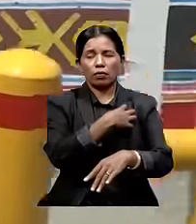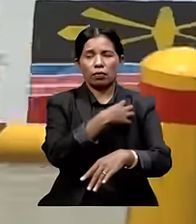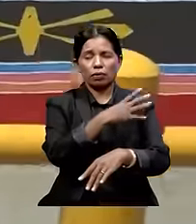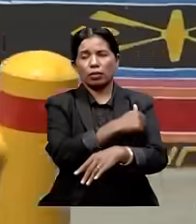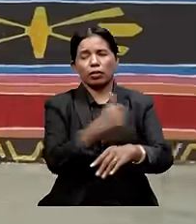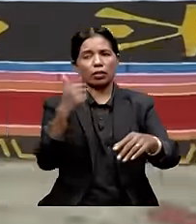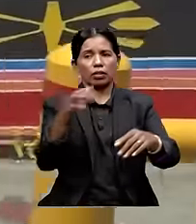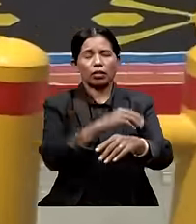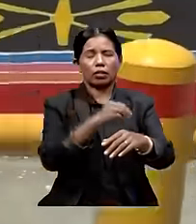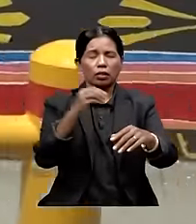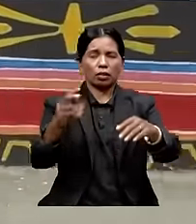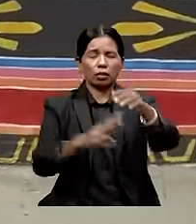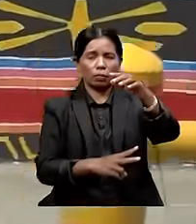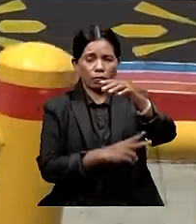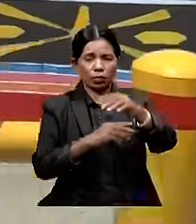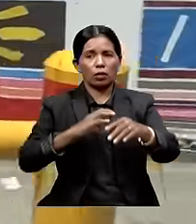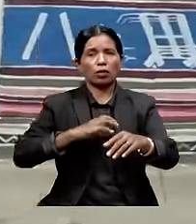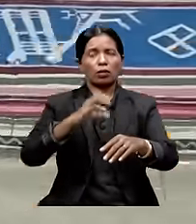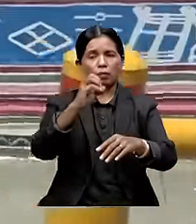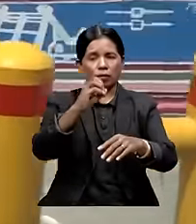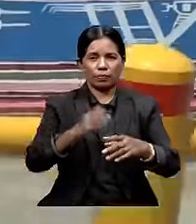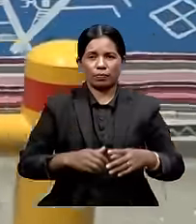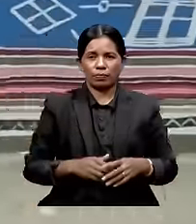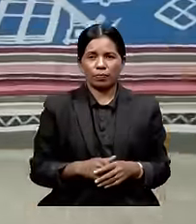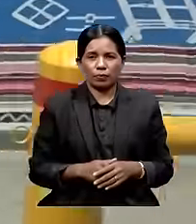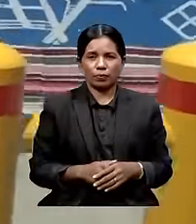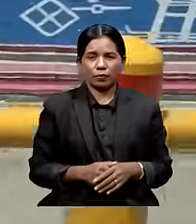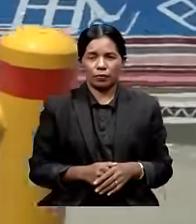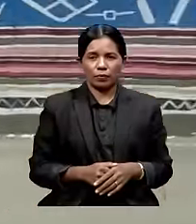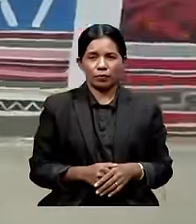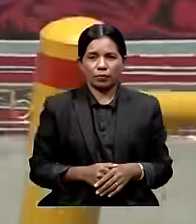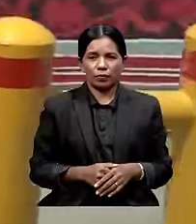Nesorin, no Ponte Sepelpe Comoro. Felicitas Borges, Romaldo das Neves, GMN.